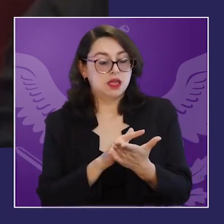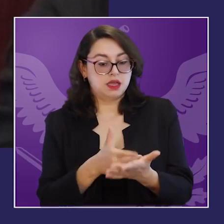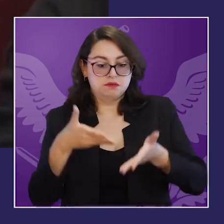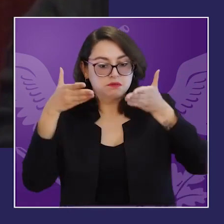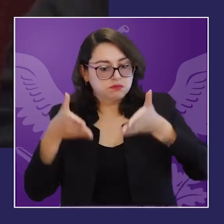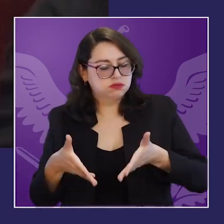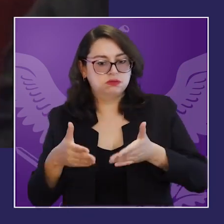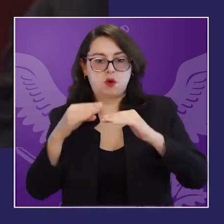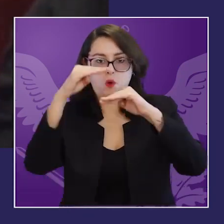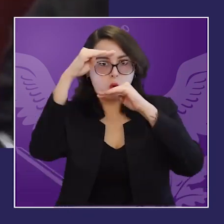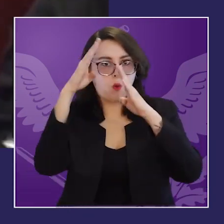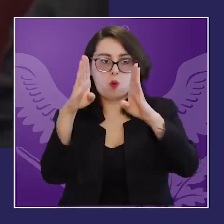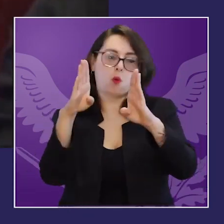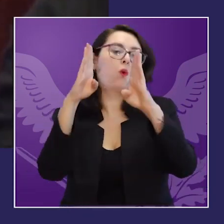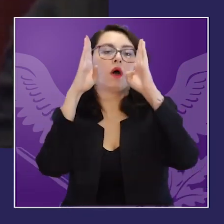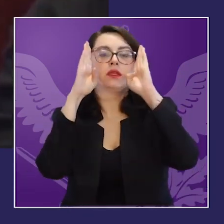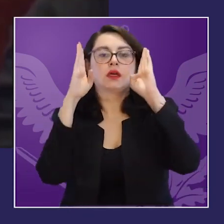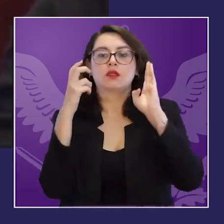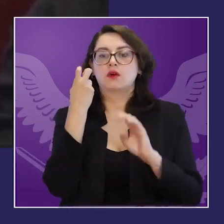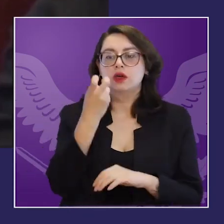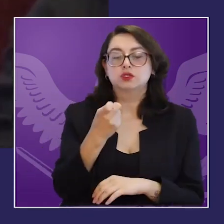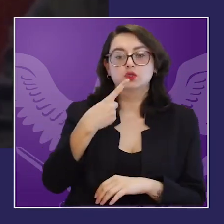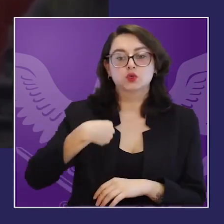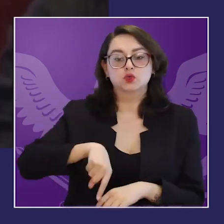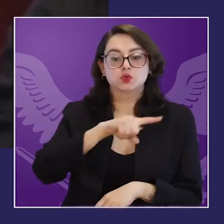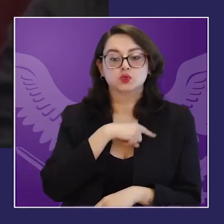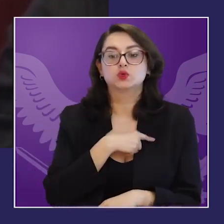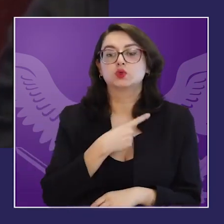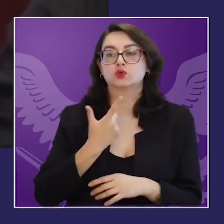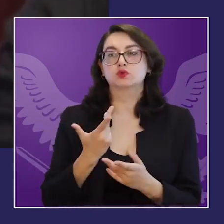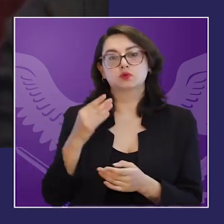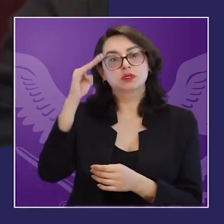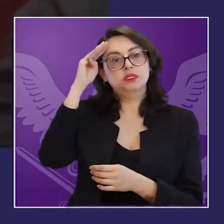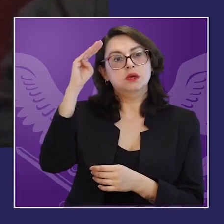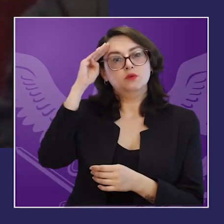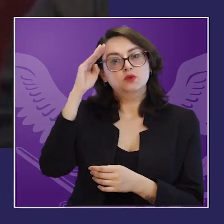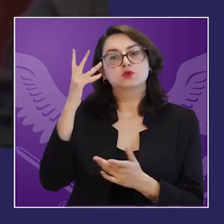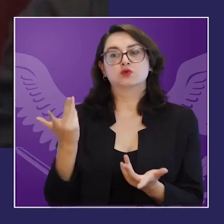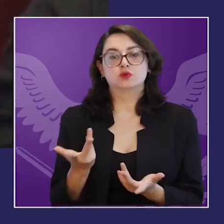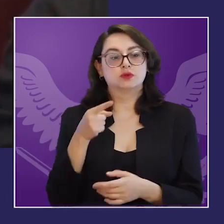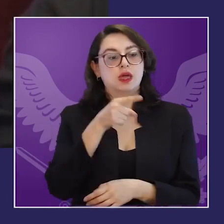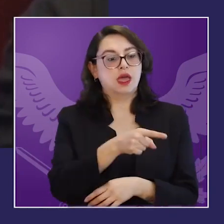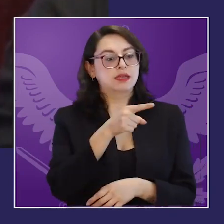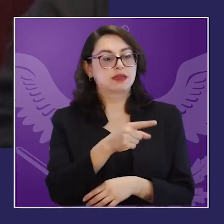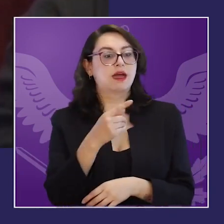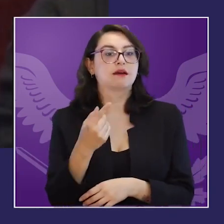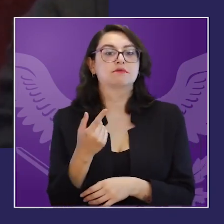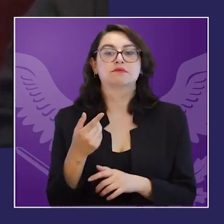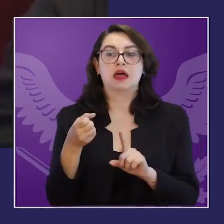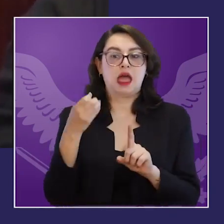y sobre eso nos basábamos, ¿no? Por eso siempre pienso que Adriana tiene además de base una formación